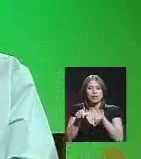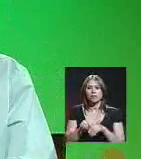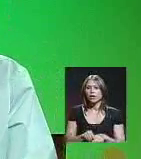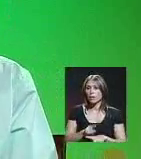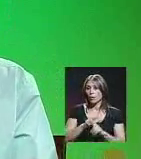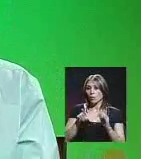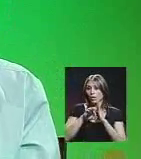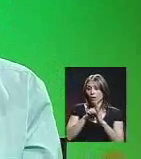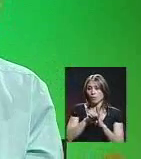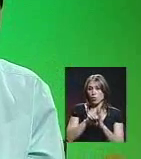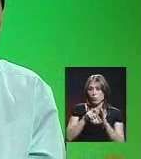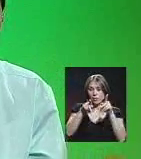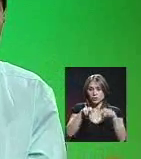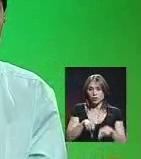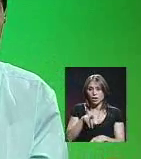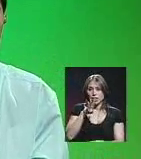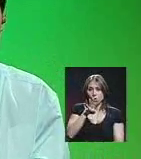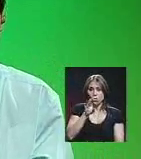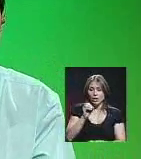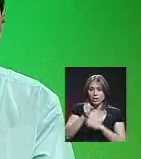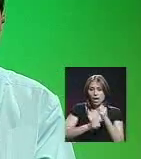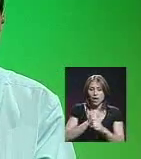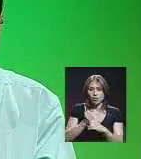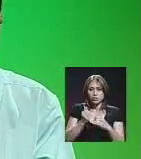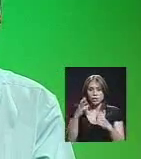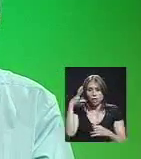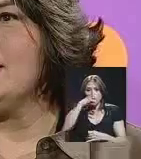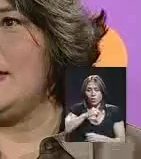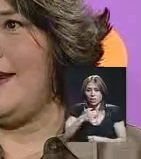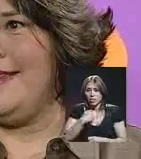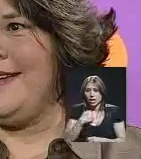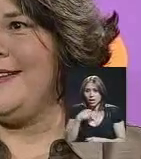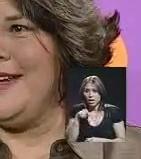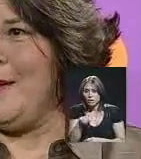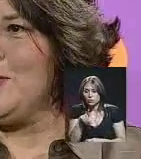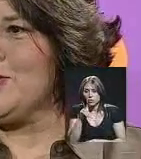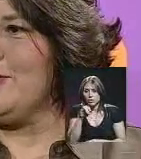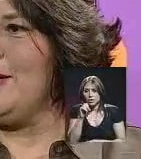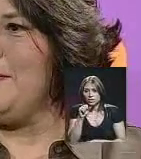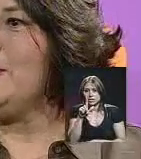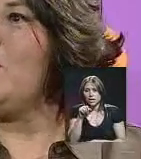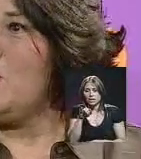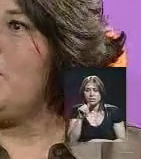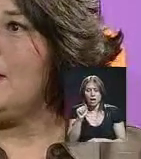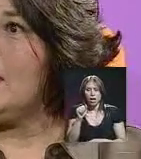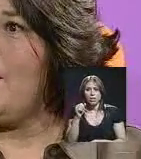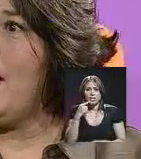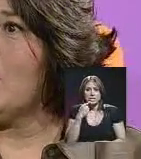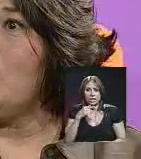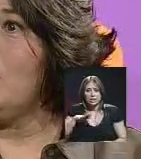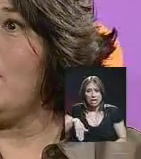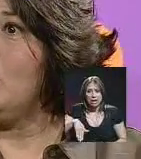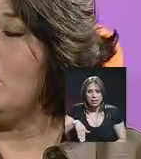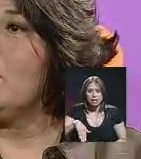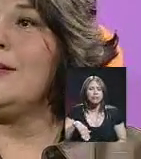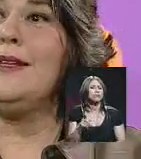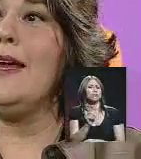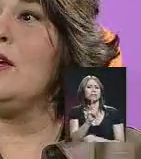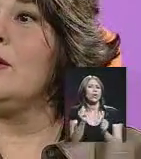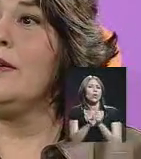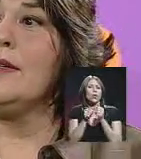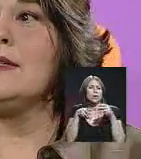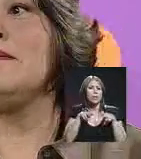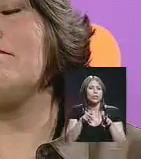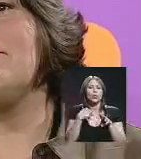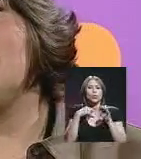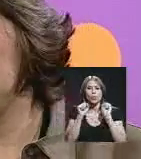años se da cuenta de eso, uno puede decir ya es tarde. No es tarde, digamos, con el método uno puede trabajar con un adulto. Pero va a ser